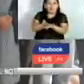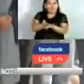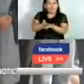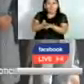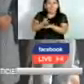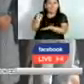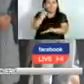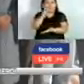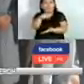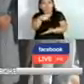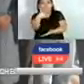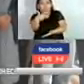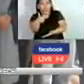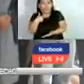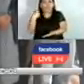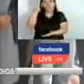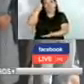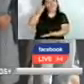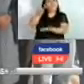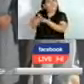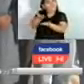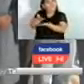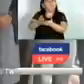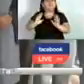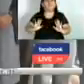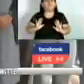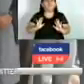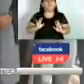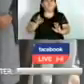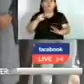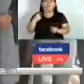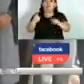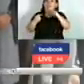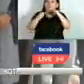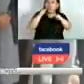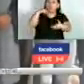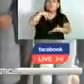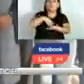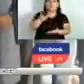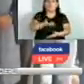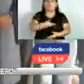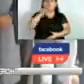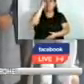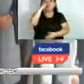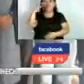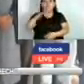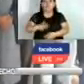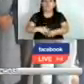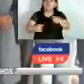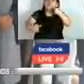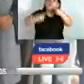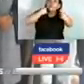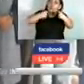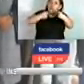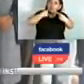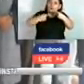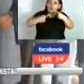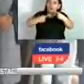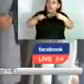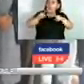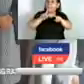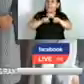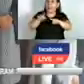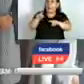que atente contra los intereses del pueblo, de nuestra democracia y del país. Habrá puentes de diálogo, pero